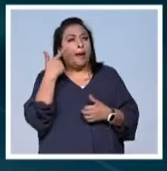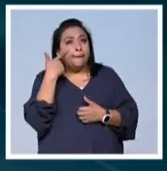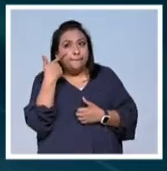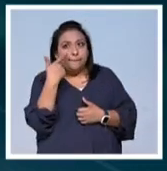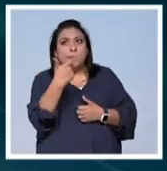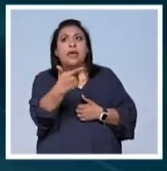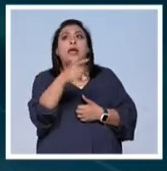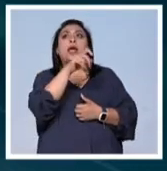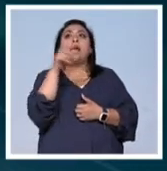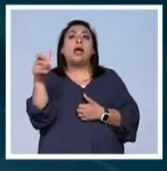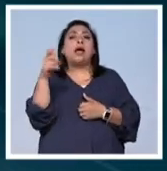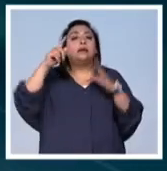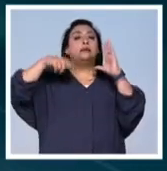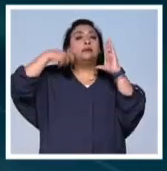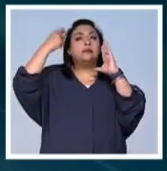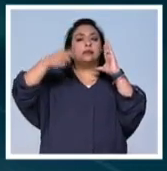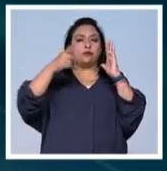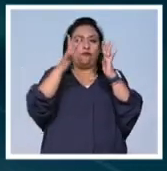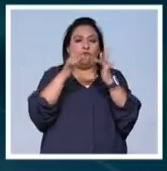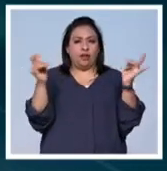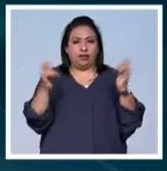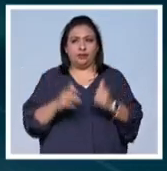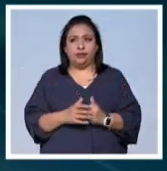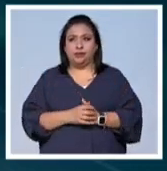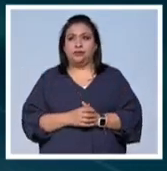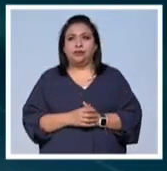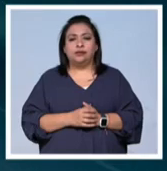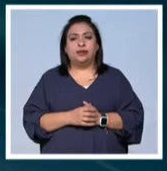echemos una mirada a la cinematografía francesa